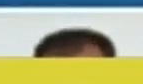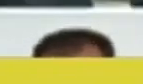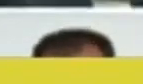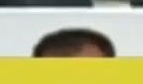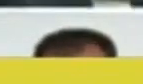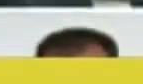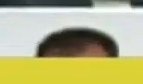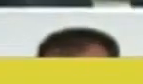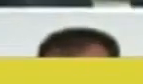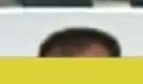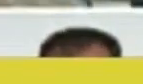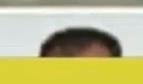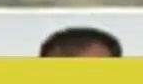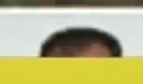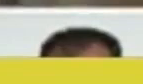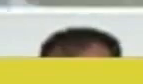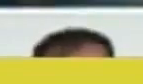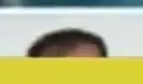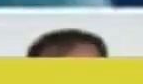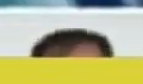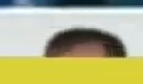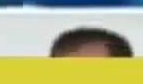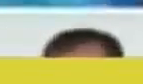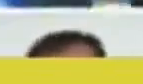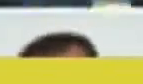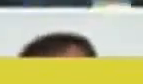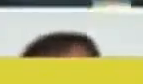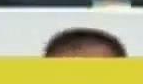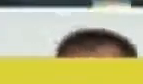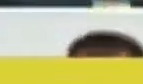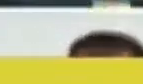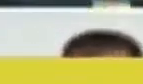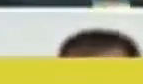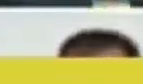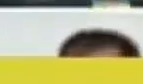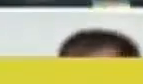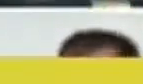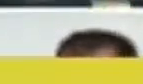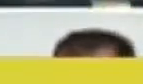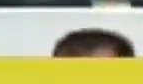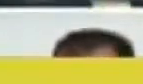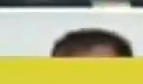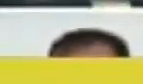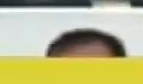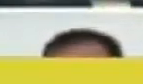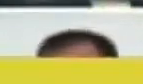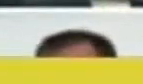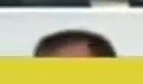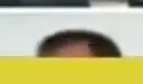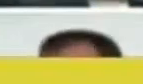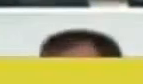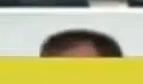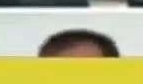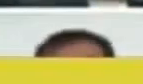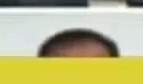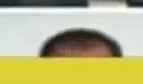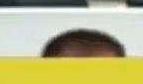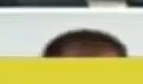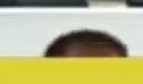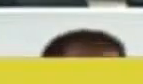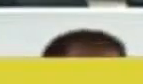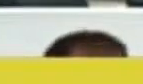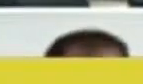Muchas gracias, ministro, por su presentación. Si nos permite, pasamos a la sesión de preguntas y respuestas. Rogamos a